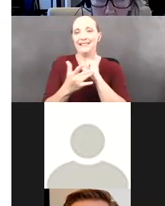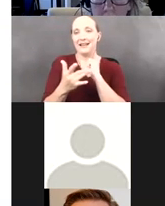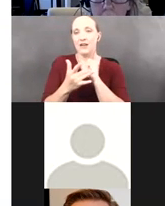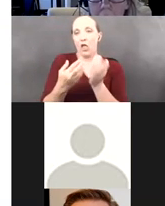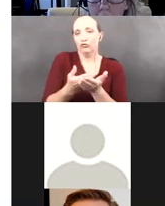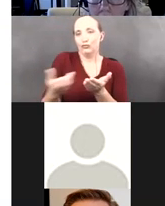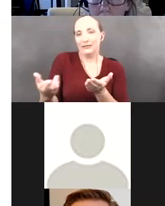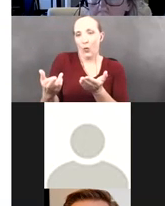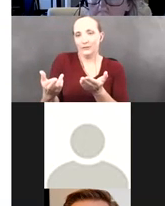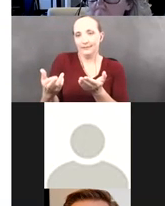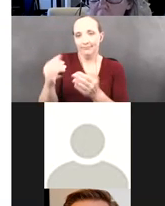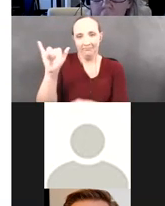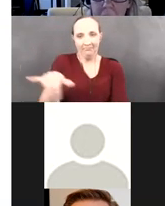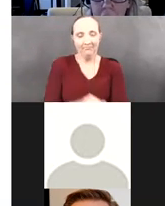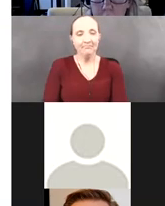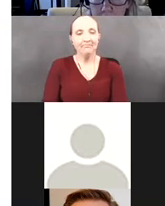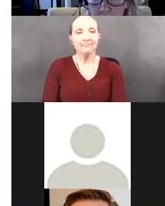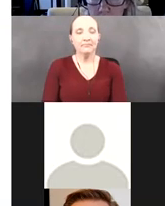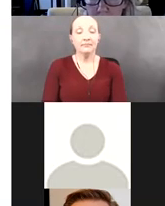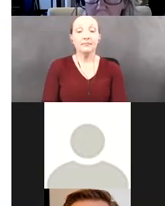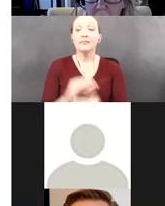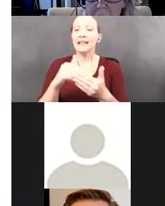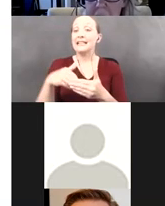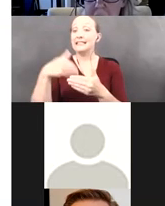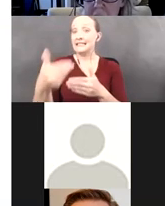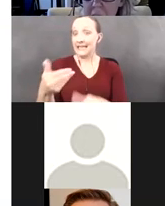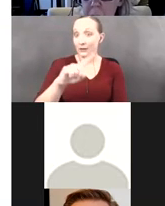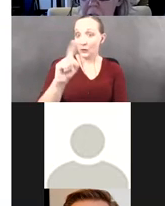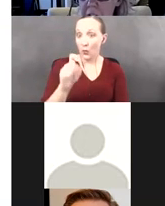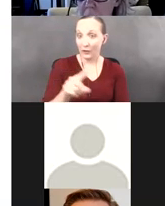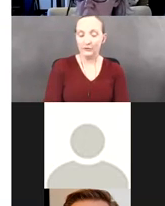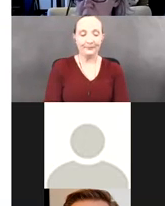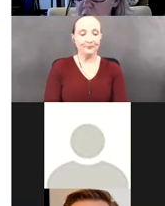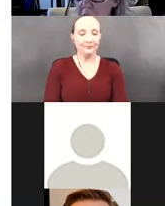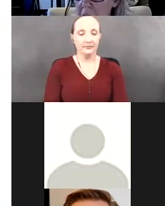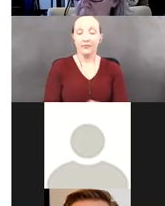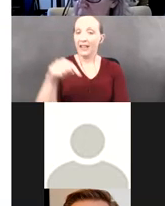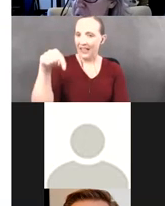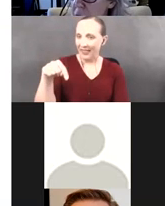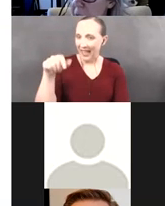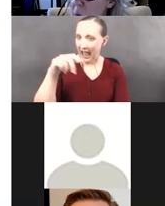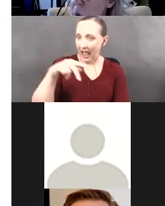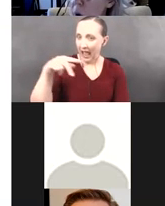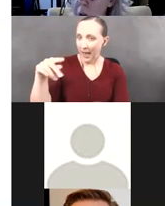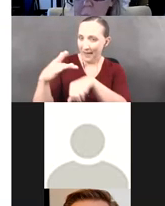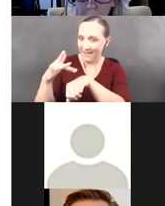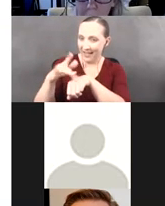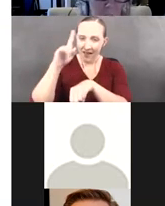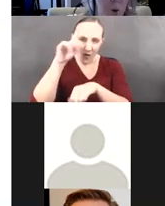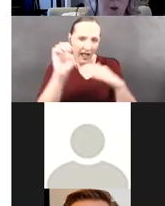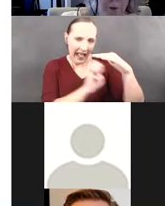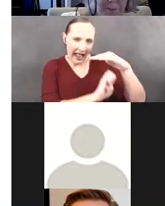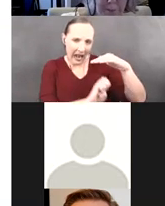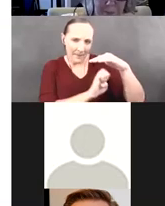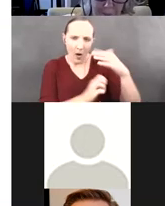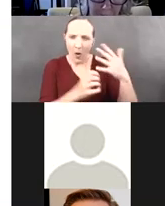Resources. los recursos para Our tecnología para next familias. question, La is this siguiente app pregunta, available ¿esta for elementary aplicación está or disponible para middle